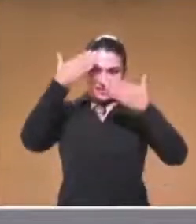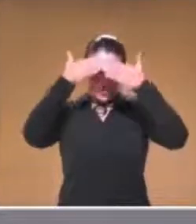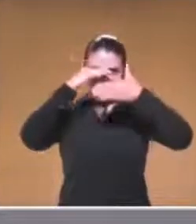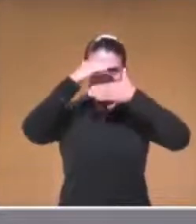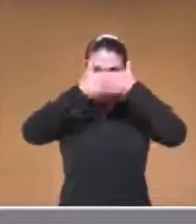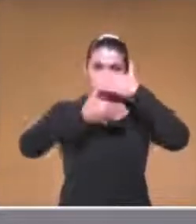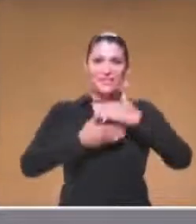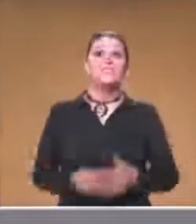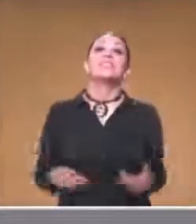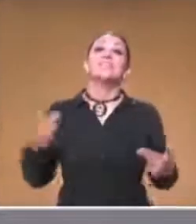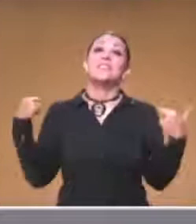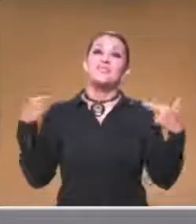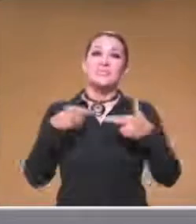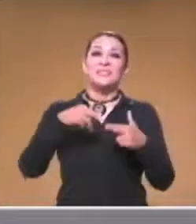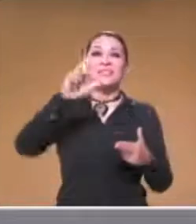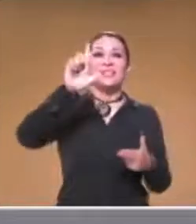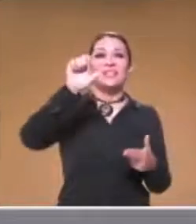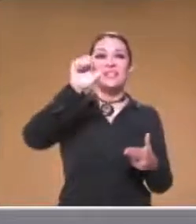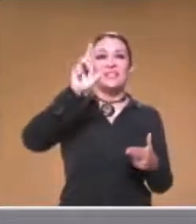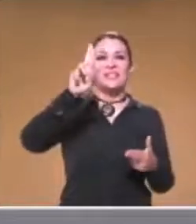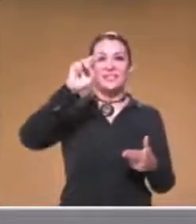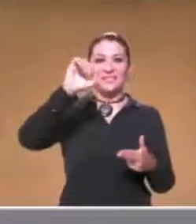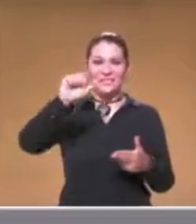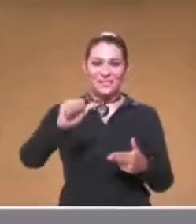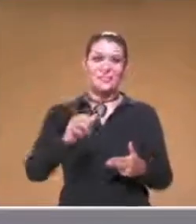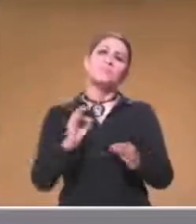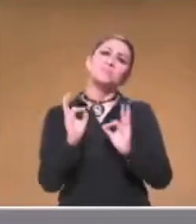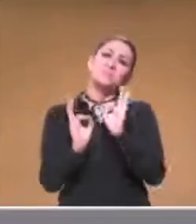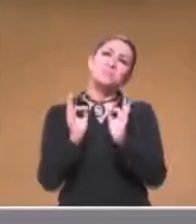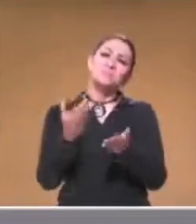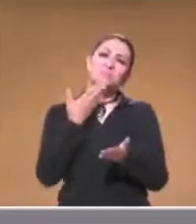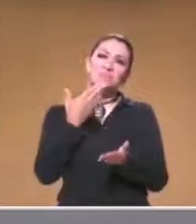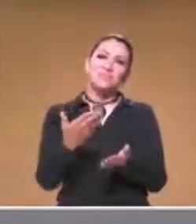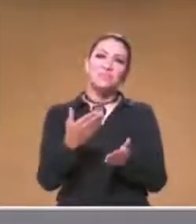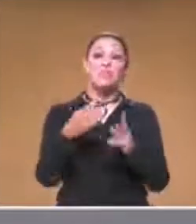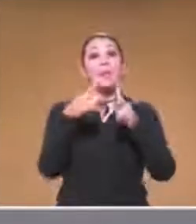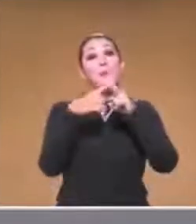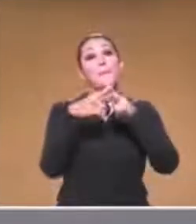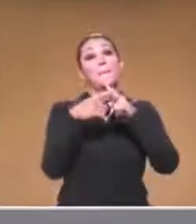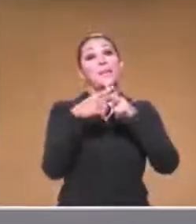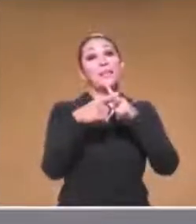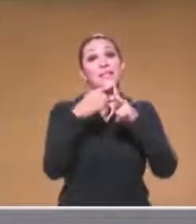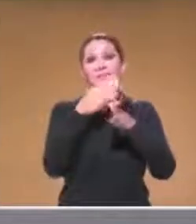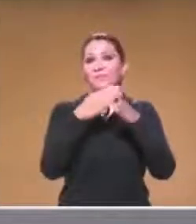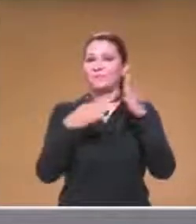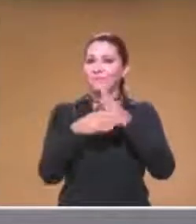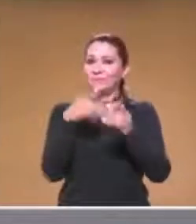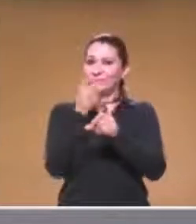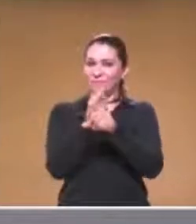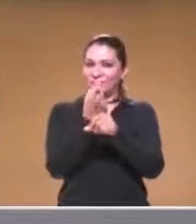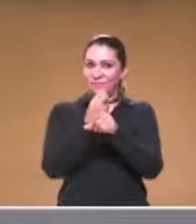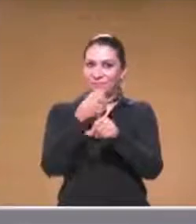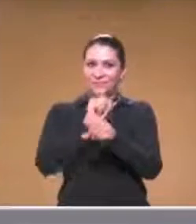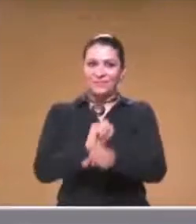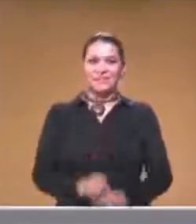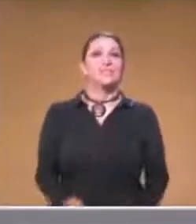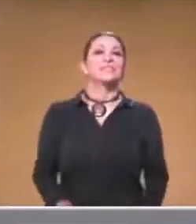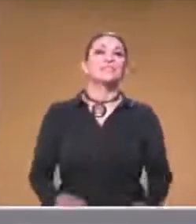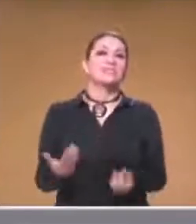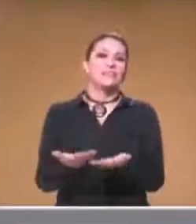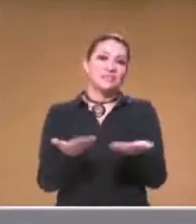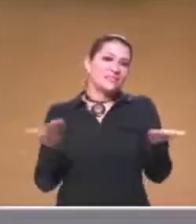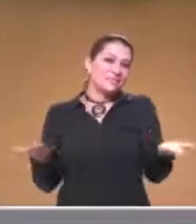Soy la maestra Laura Antonia Alfaro Puón para servirles y les voy a dar la asignatura de matemáticas de primer año. Así que,